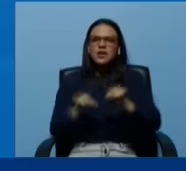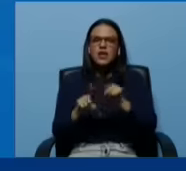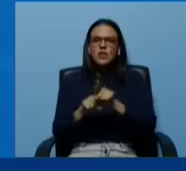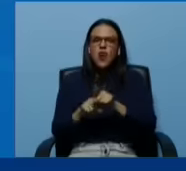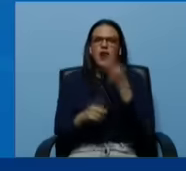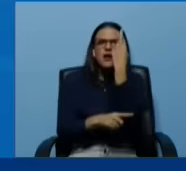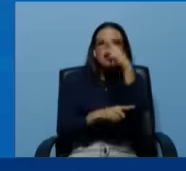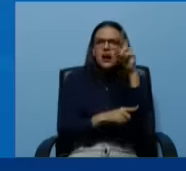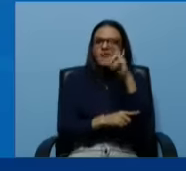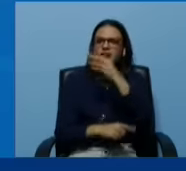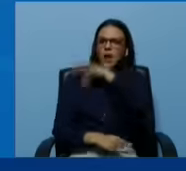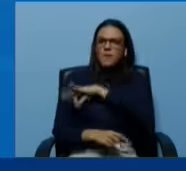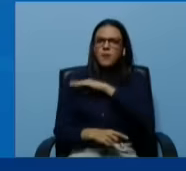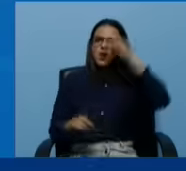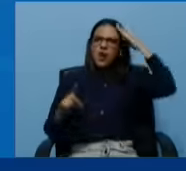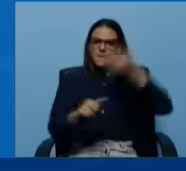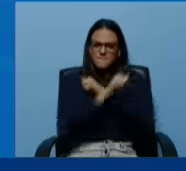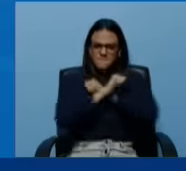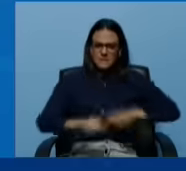militar, nacional,